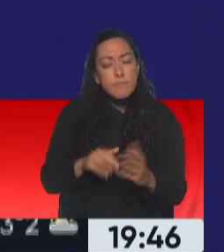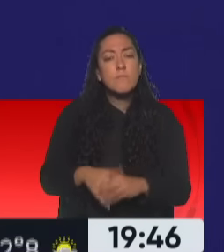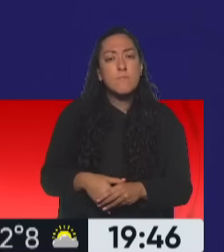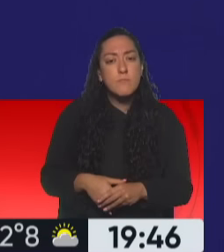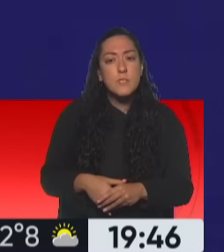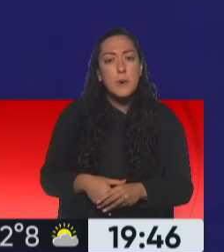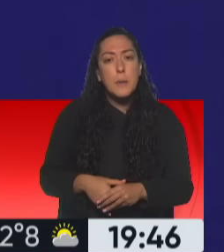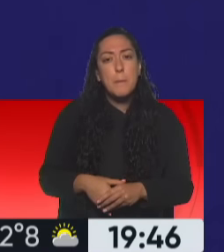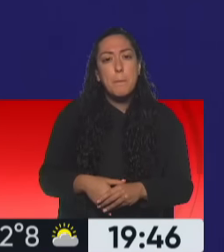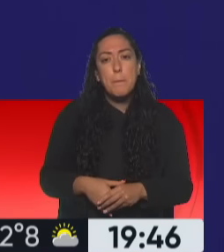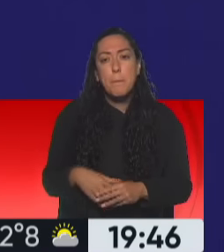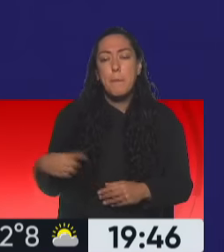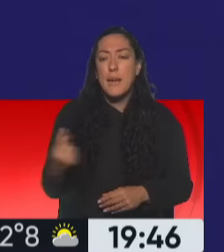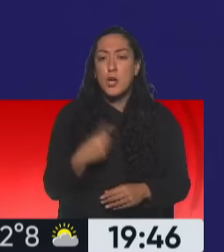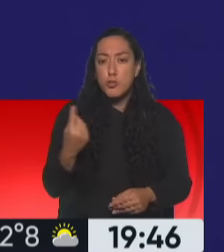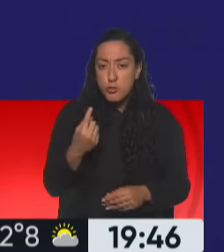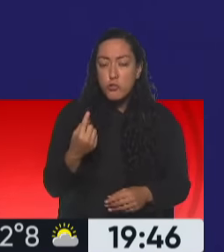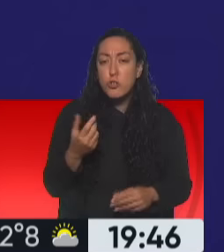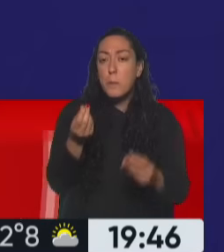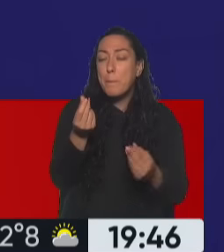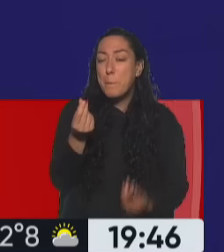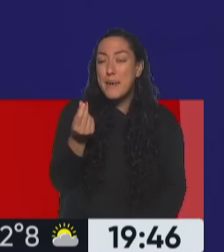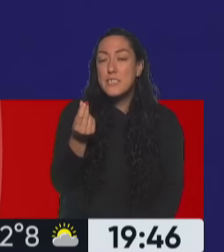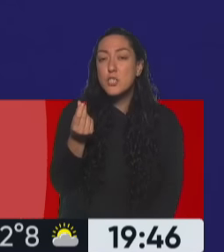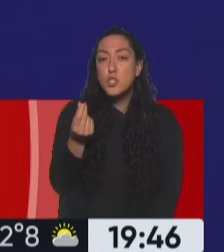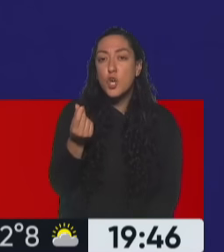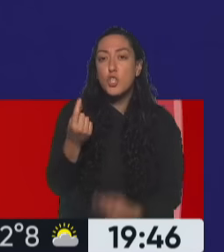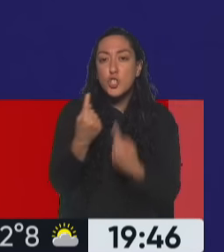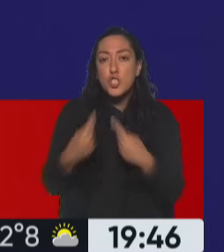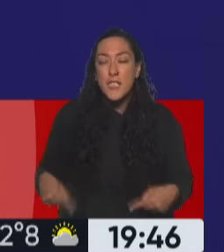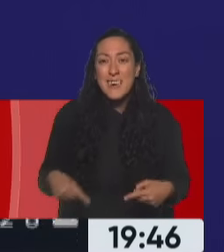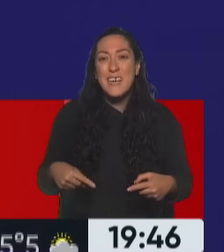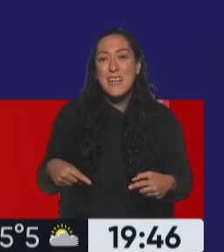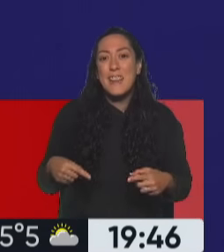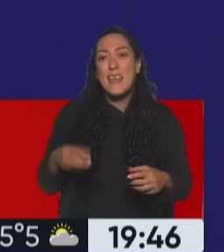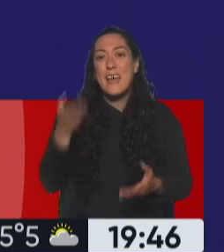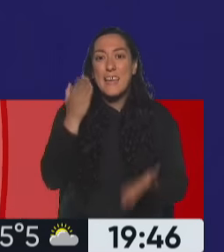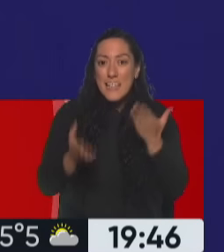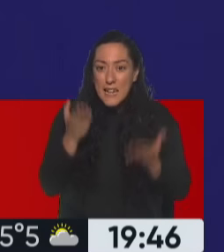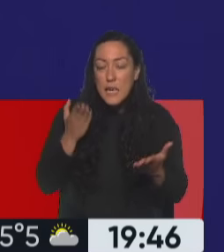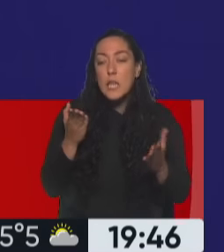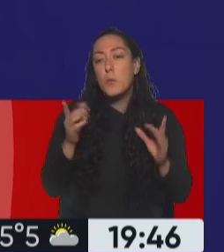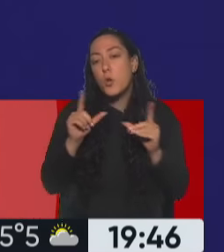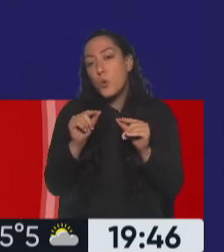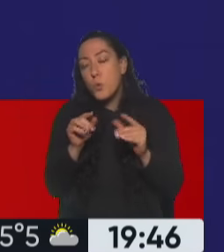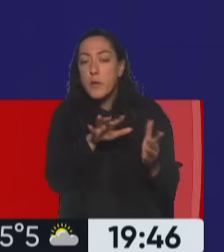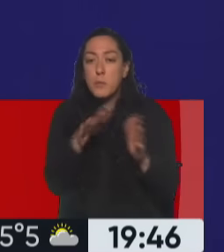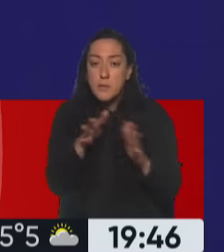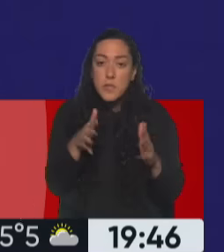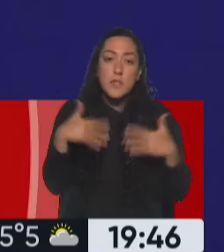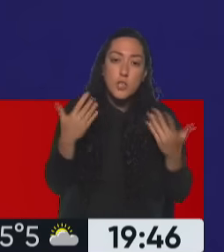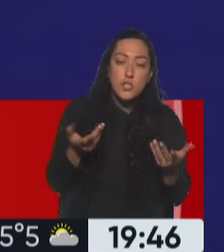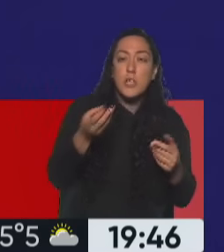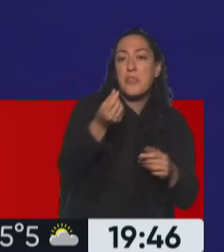para determinar el vector de precios relativo de equilibrio, y supongan entonces que el dinero es el numerario y